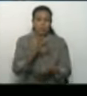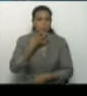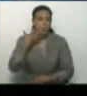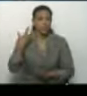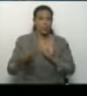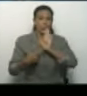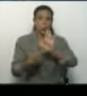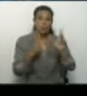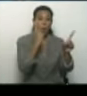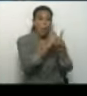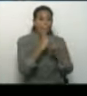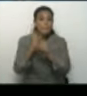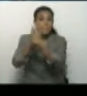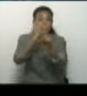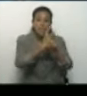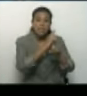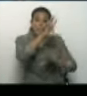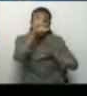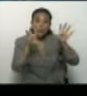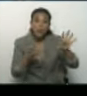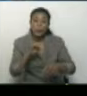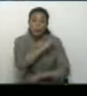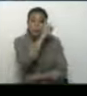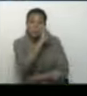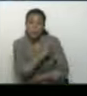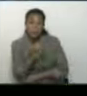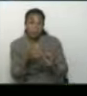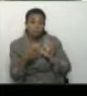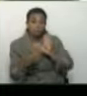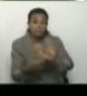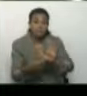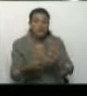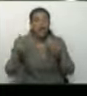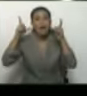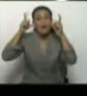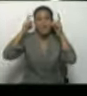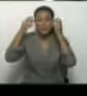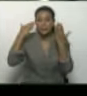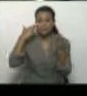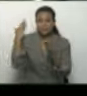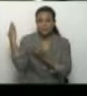con ese tricolor del Zulia para el mundo. Vamos a tomarnos una foto por aquí.